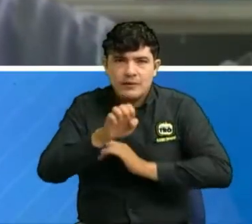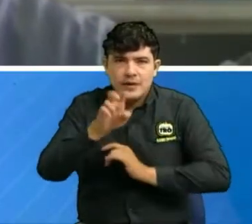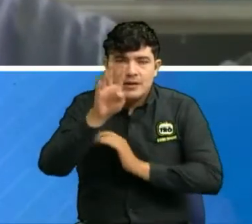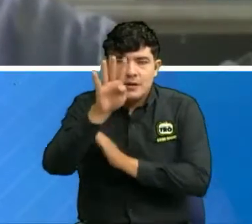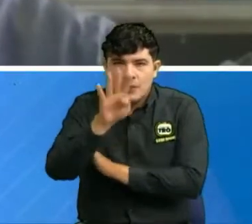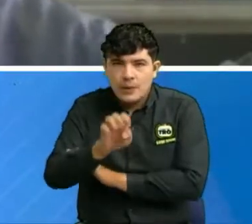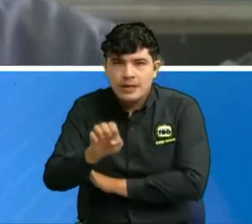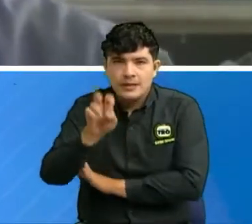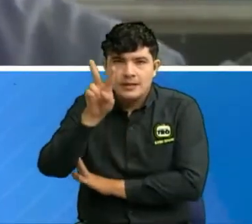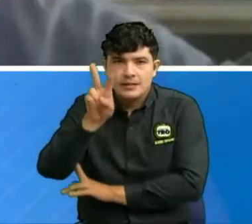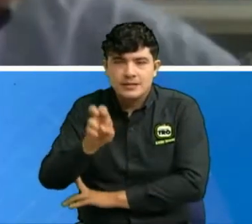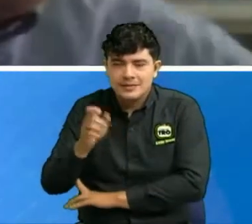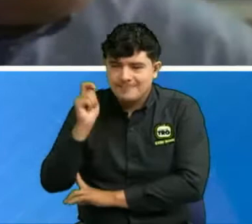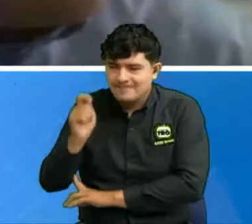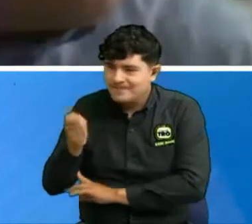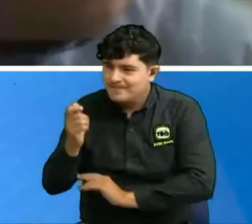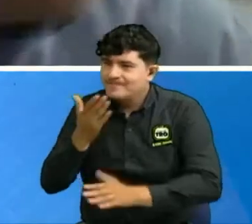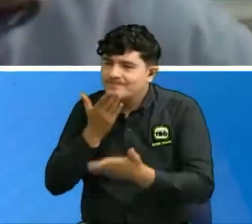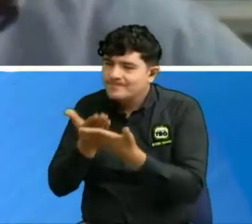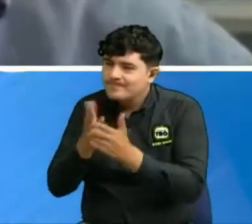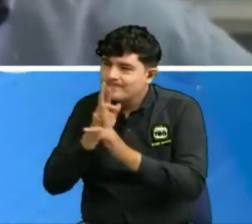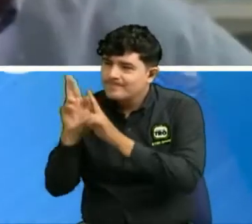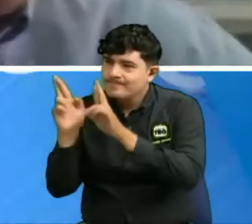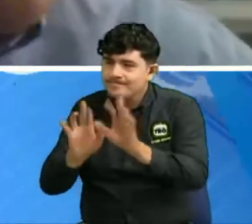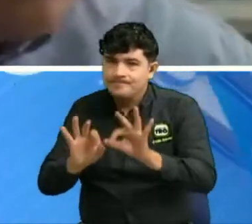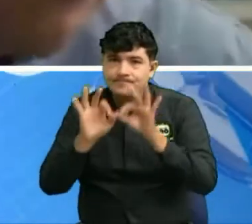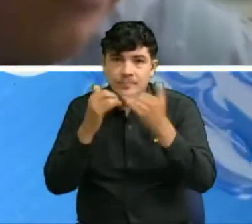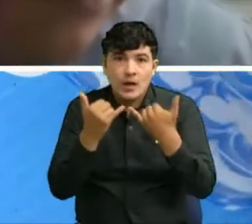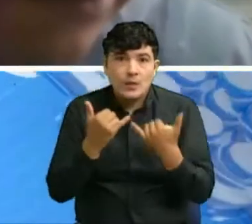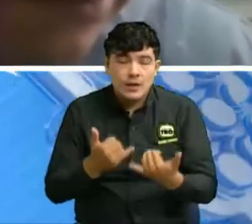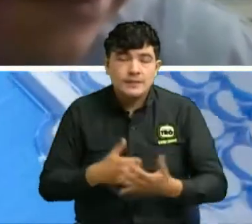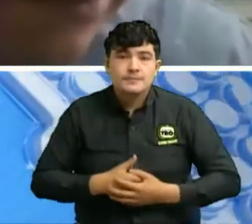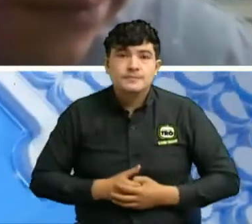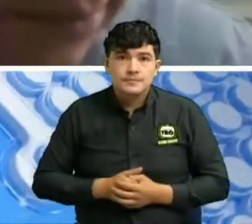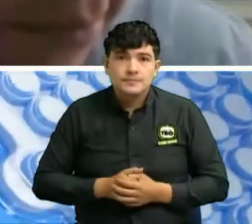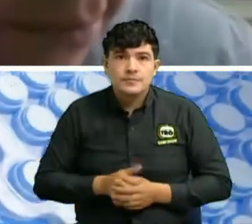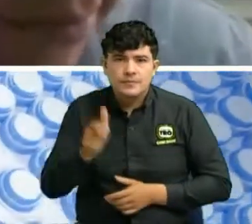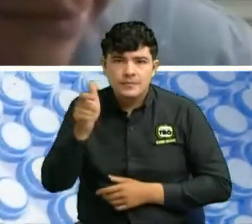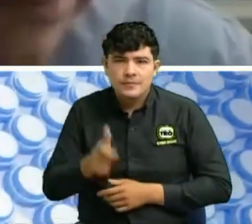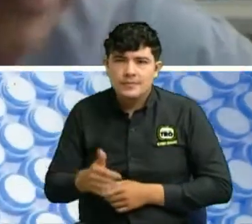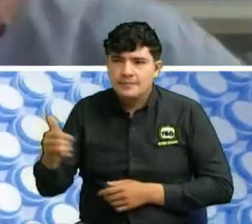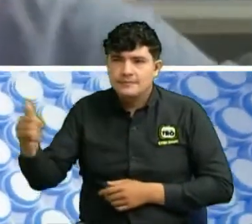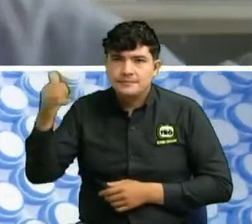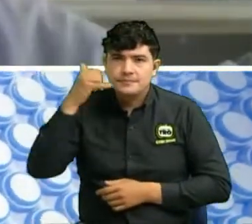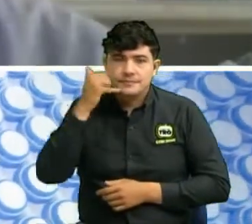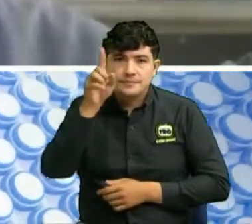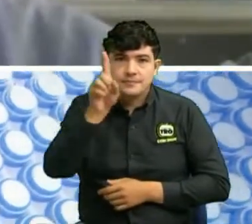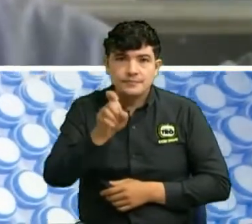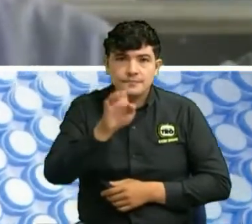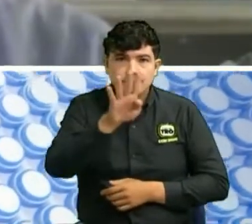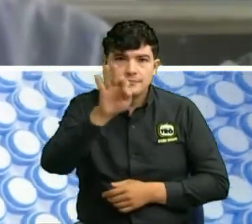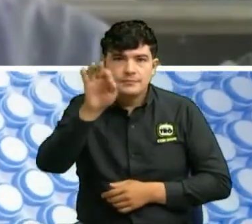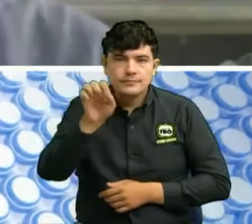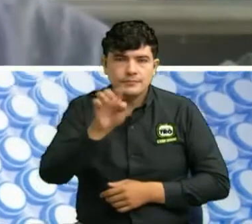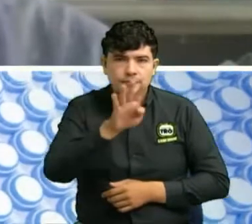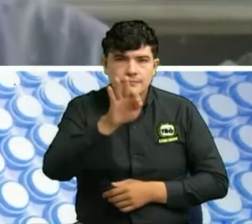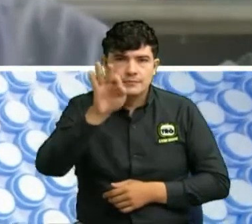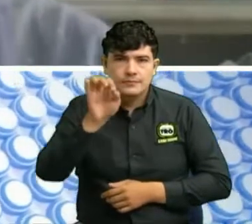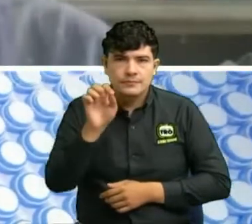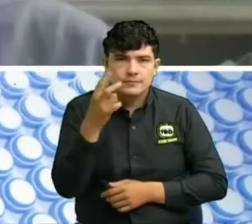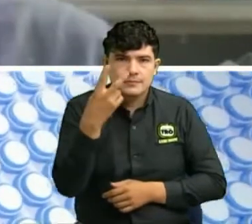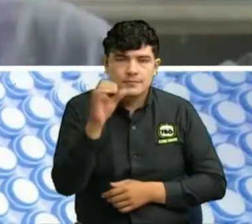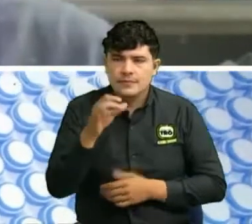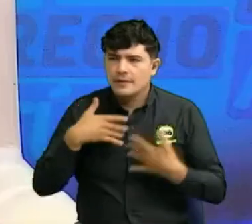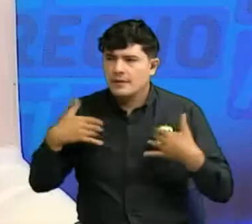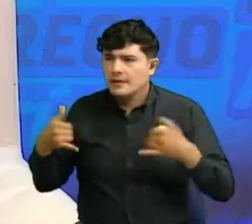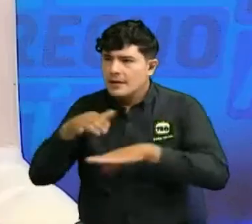1997. Abogado, muchas gracias. Continuamos con la participación de nuestros televidentes. En esta oportunidad, se comunican con nosotros a través del 648-4820.